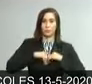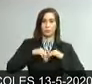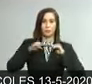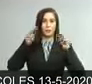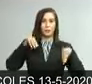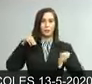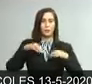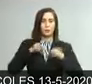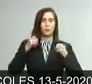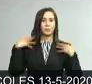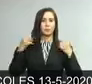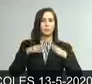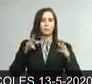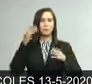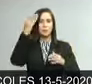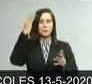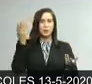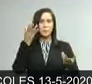¿De cuánto?